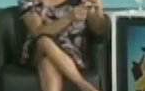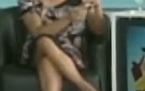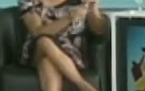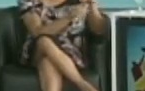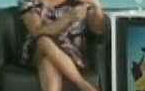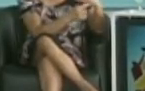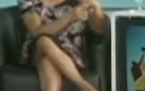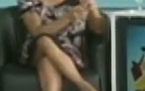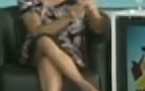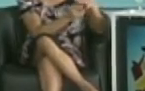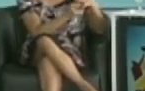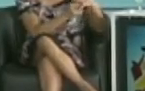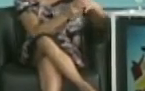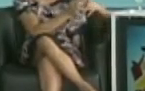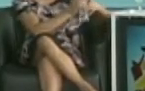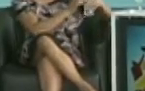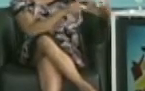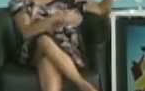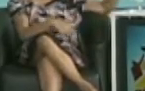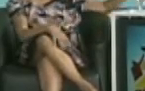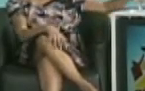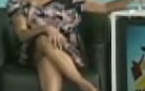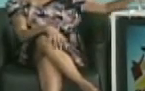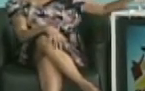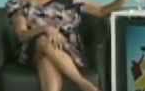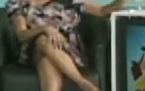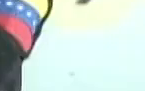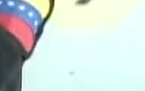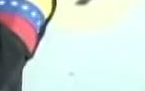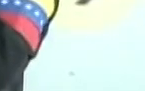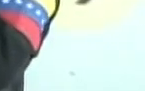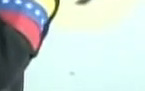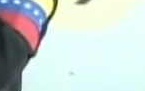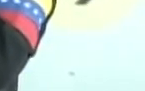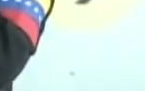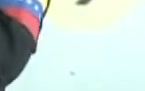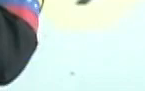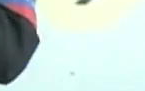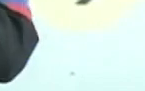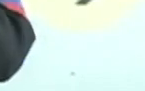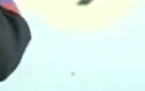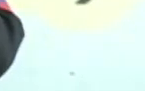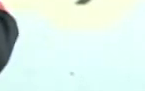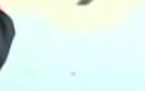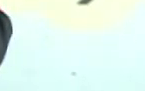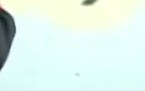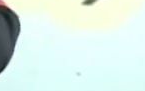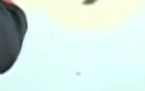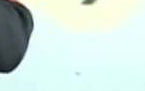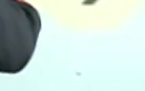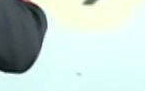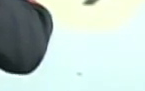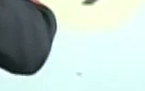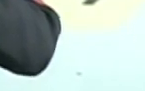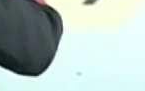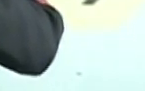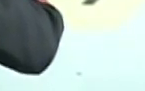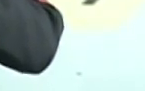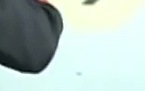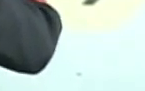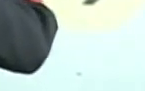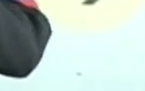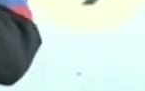con perdigones y una cosa que existía antes, que ya no existe en nuestra fuerza pública, que se llama